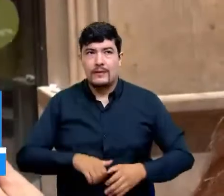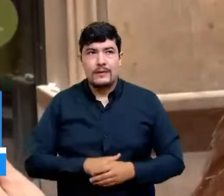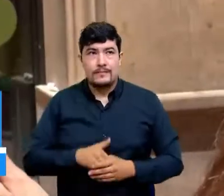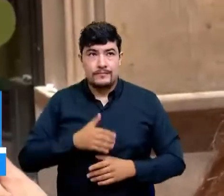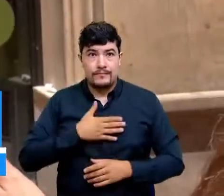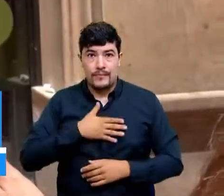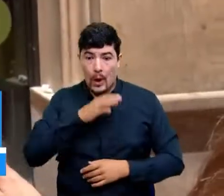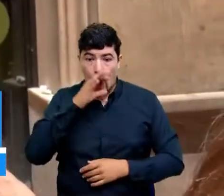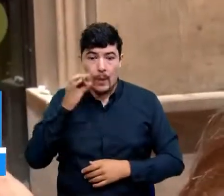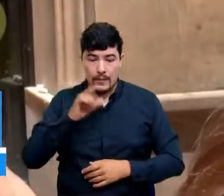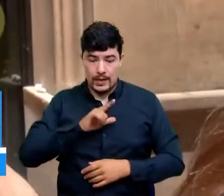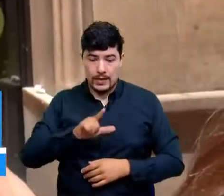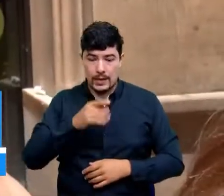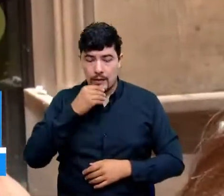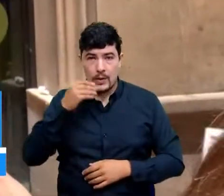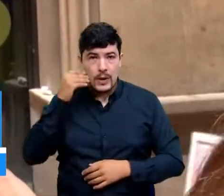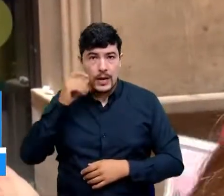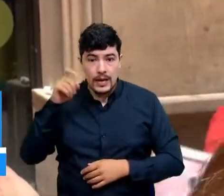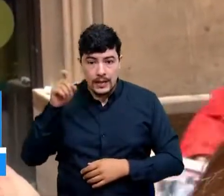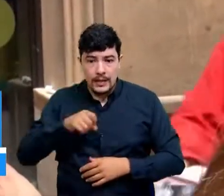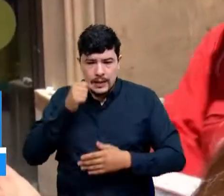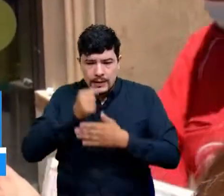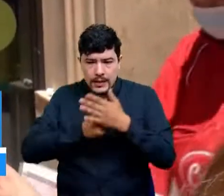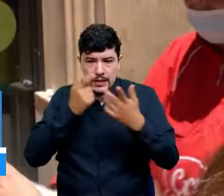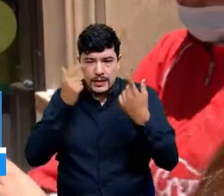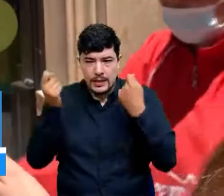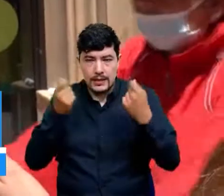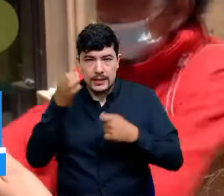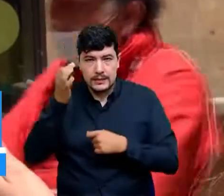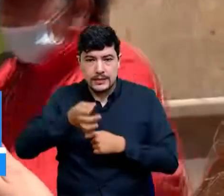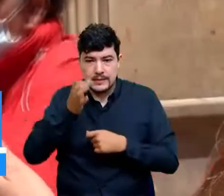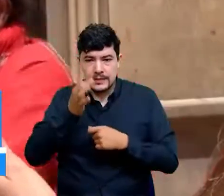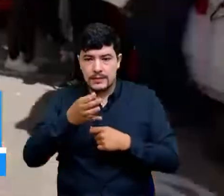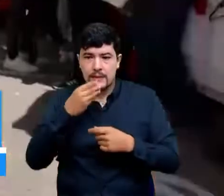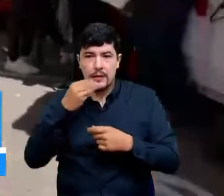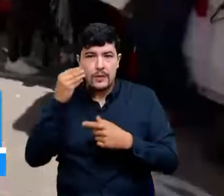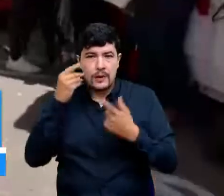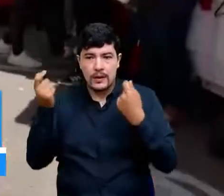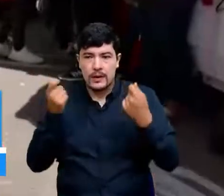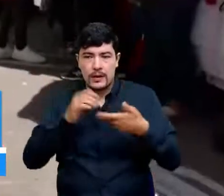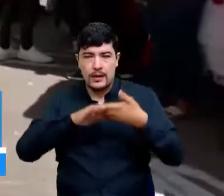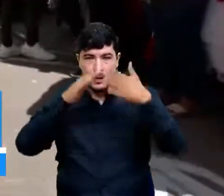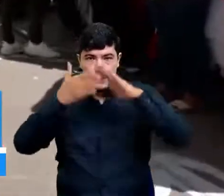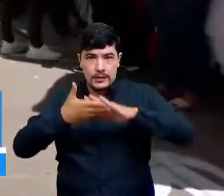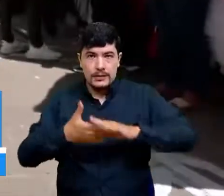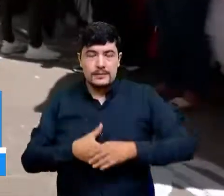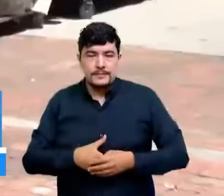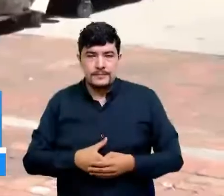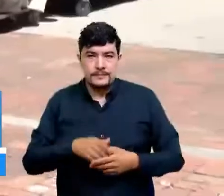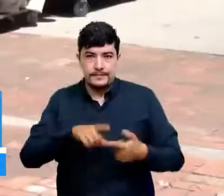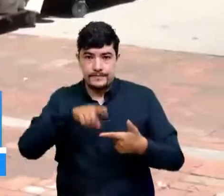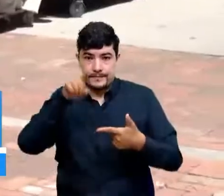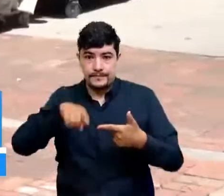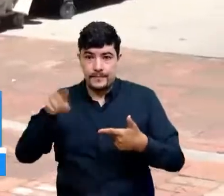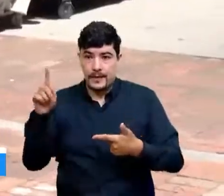hogar, tiene que tratar de siempre llevar el hogar en paz. Según las estadísticas que